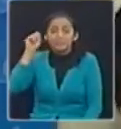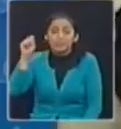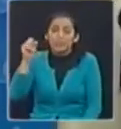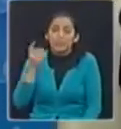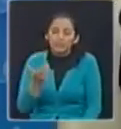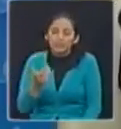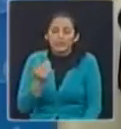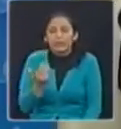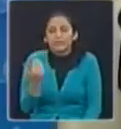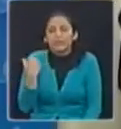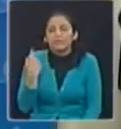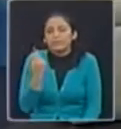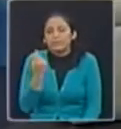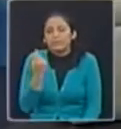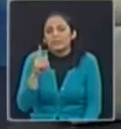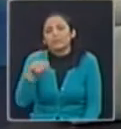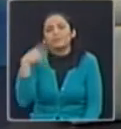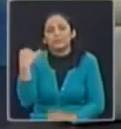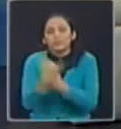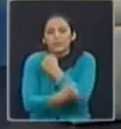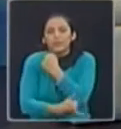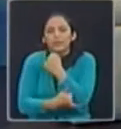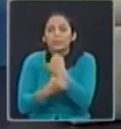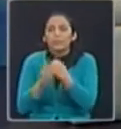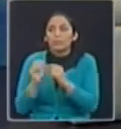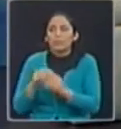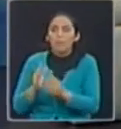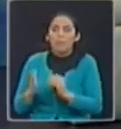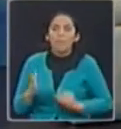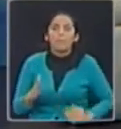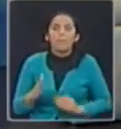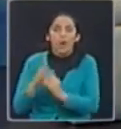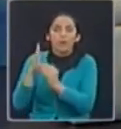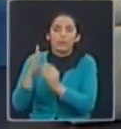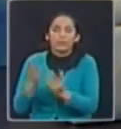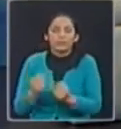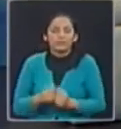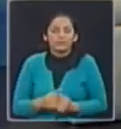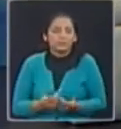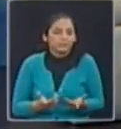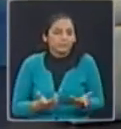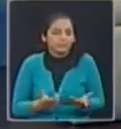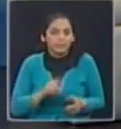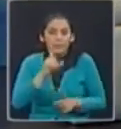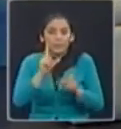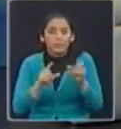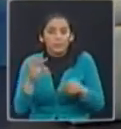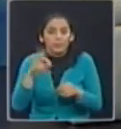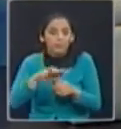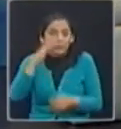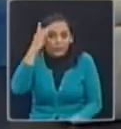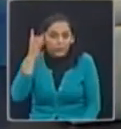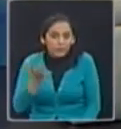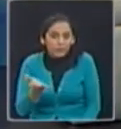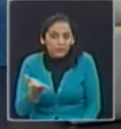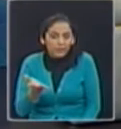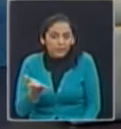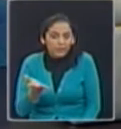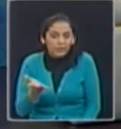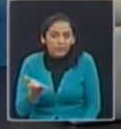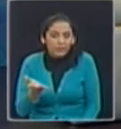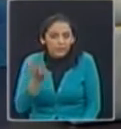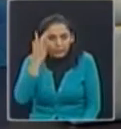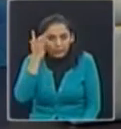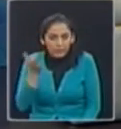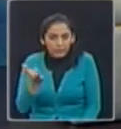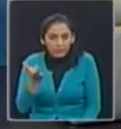fiscales. Sí, es cierto. Pero esto votó el pueblo ecuatoriano. Sí, señor. Se pronunció el pueblo ecuatoriano. Pero nuevamente, ¿por qué votó el pueblo ecuatoriano? Por una